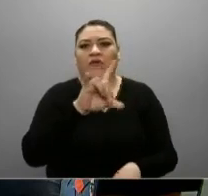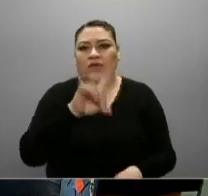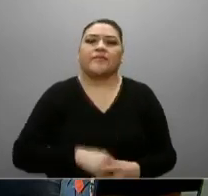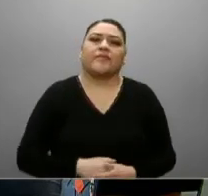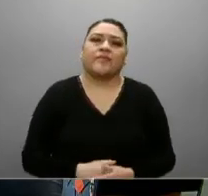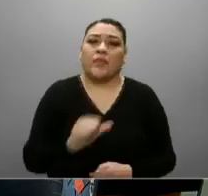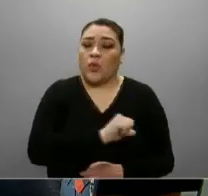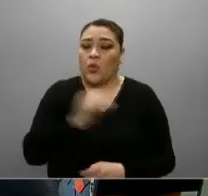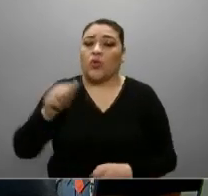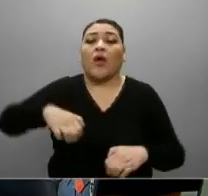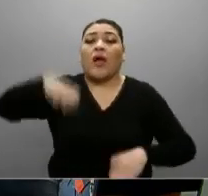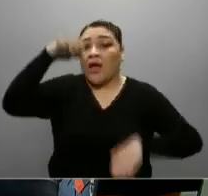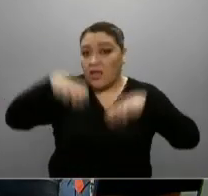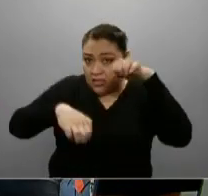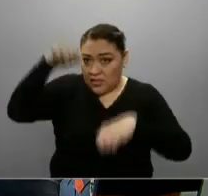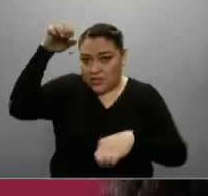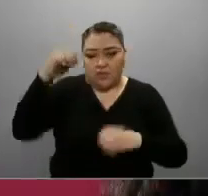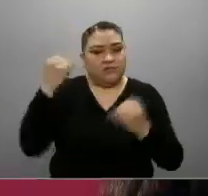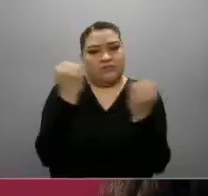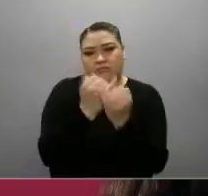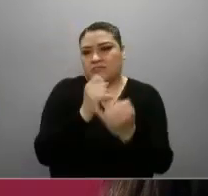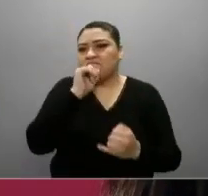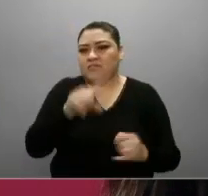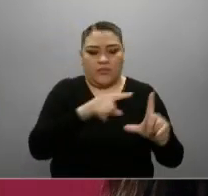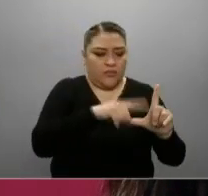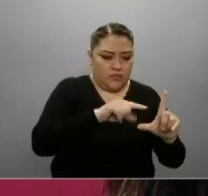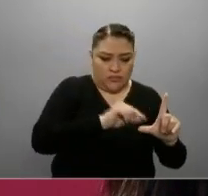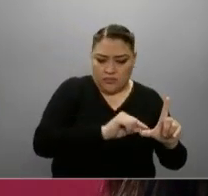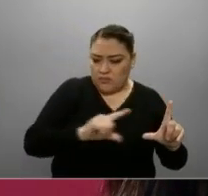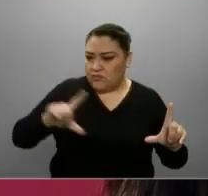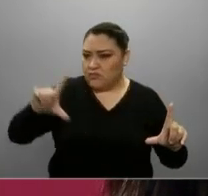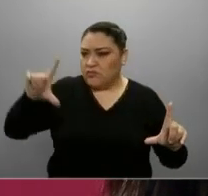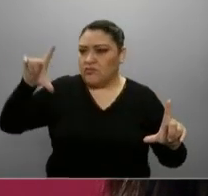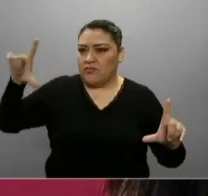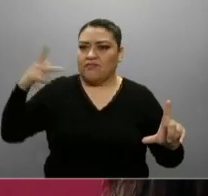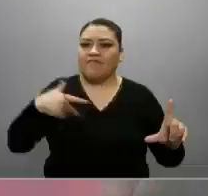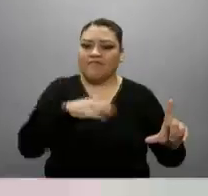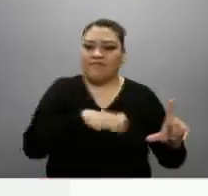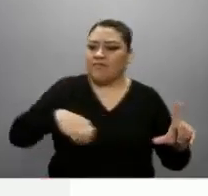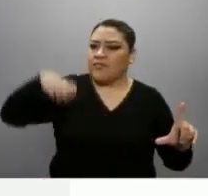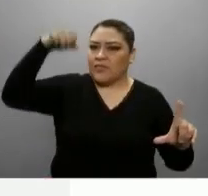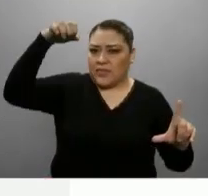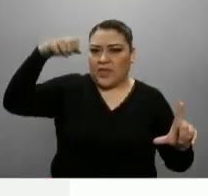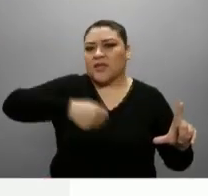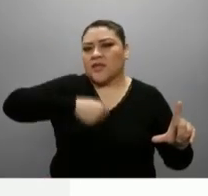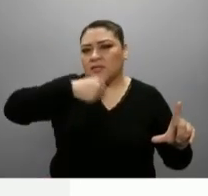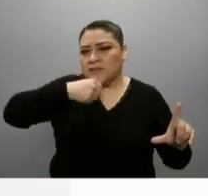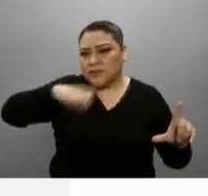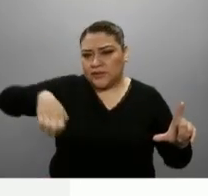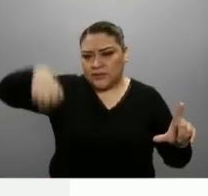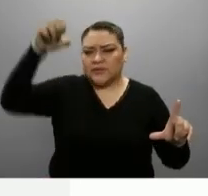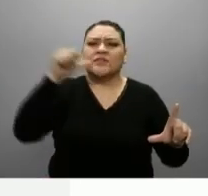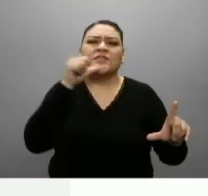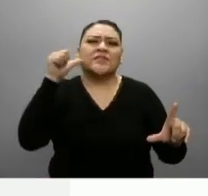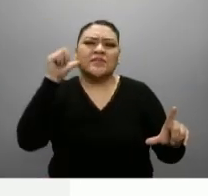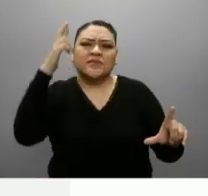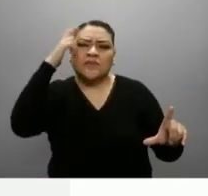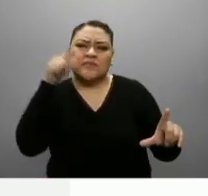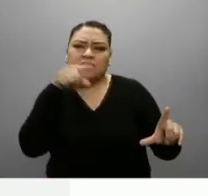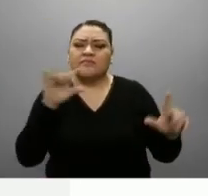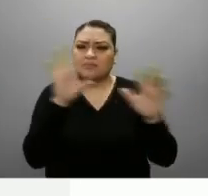La distribución de edad es la esperada, donde tenemos un predominio de las personas adultas mayores, y ayer comentábamos sobre